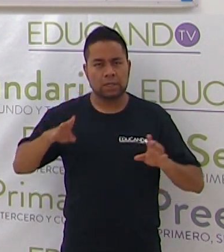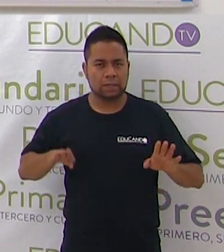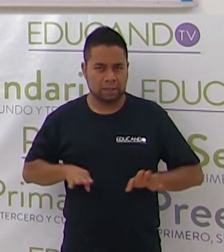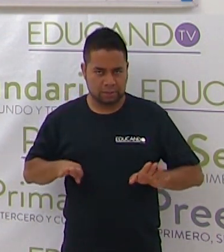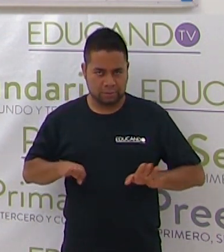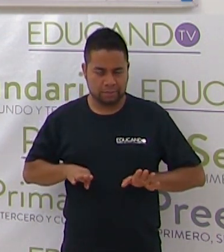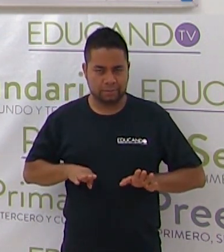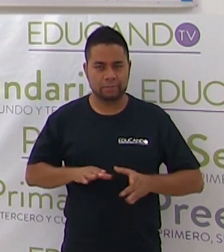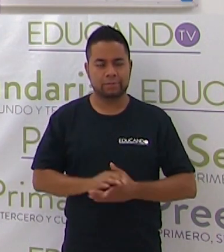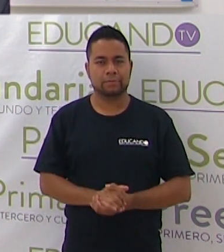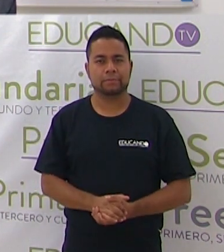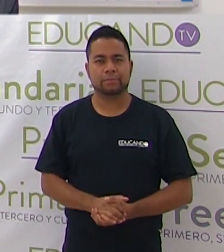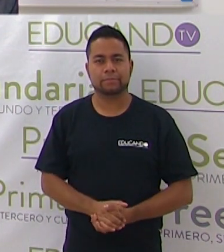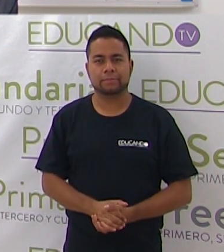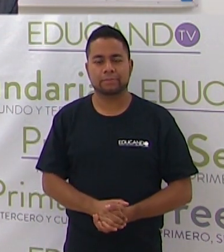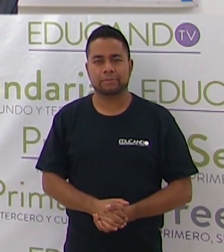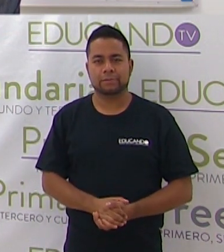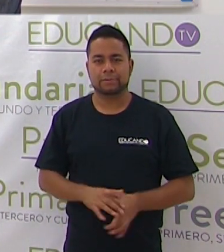características.